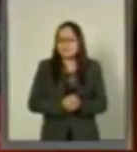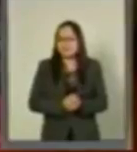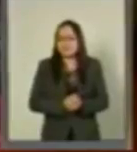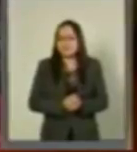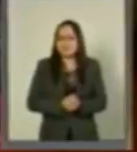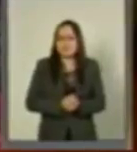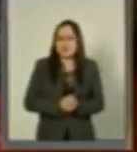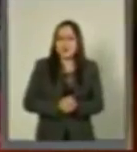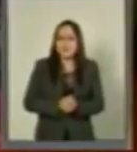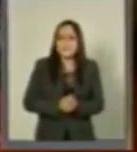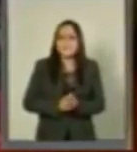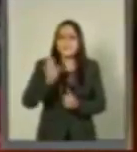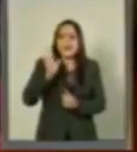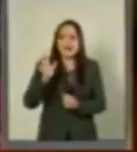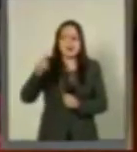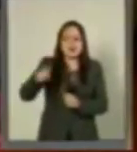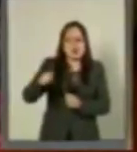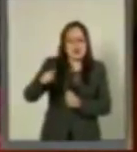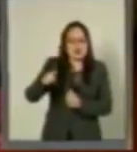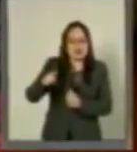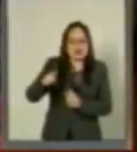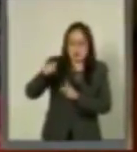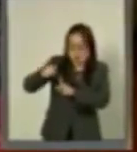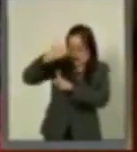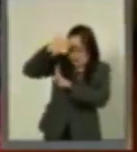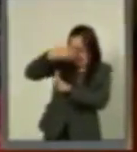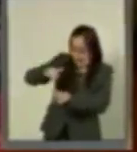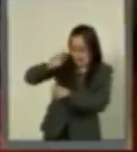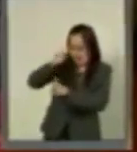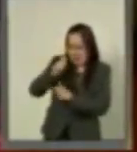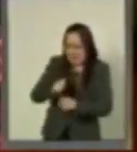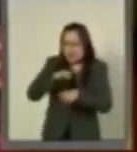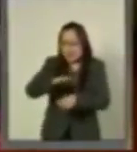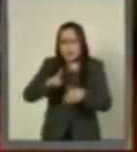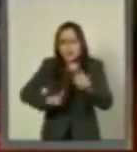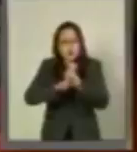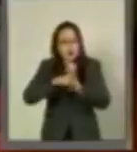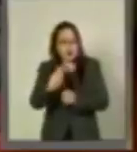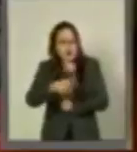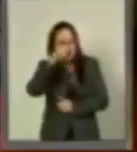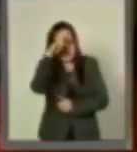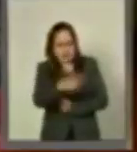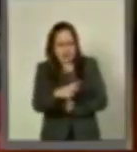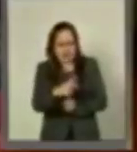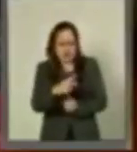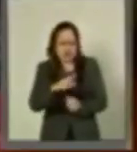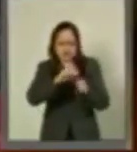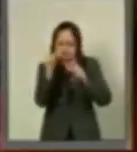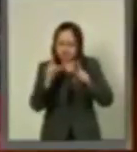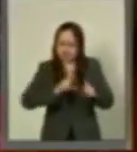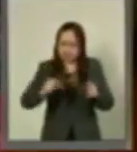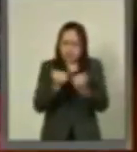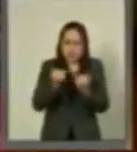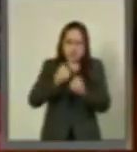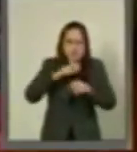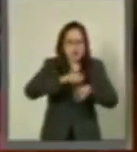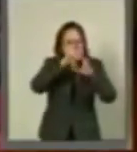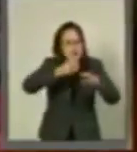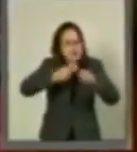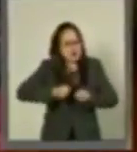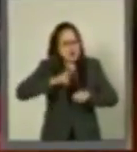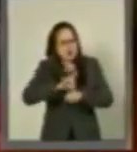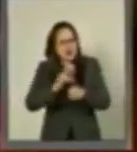no tuviera usted el conocimiento, que sé que lo tiene, de la problemática general, no solo en materia de seguridad,